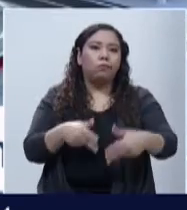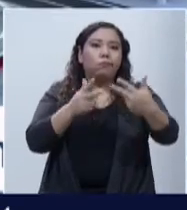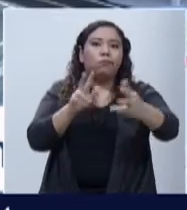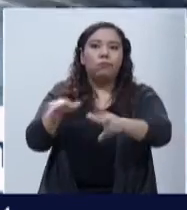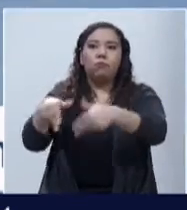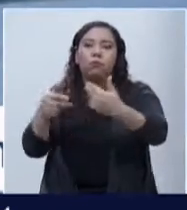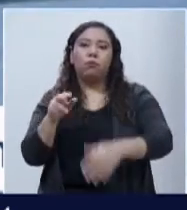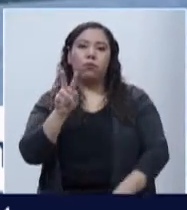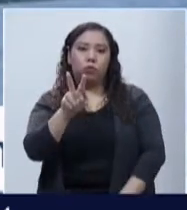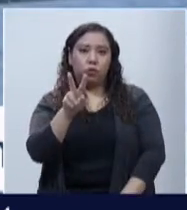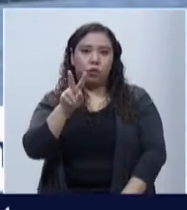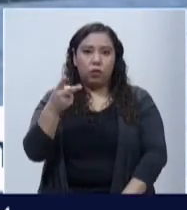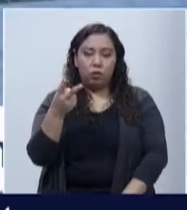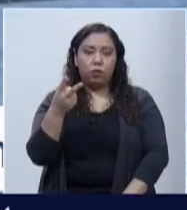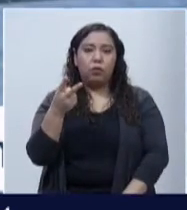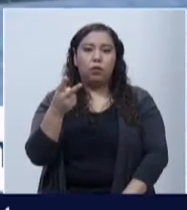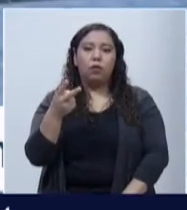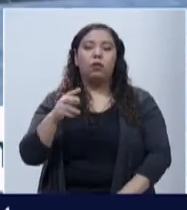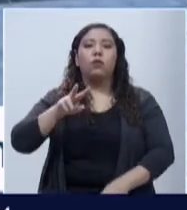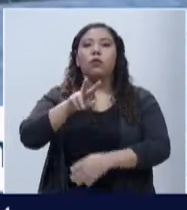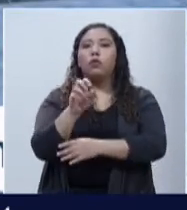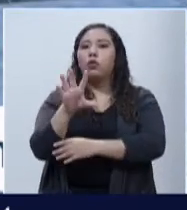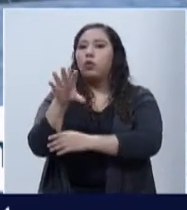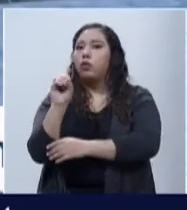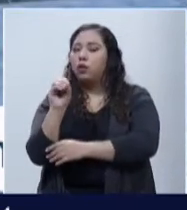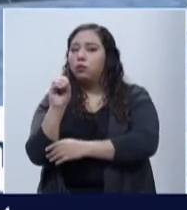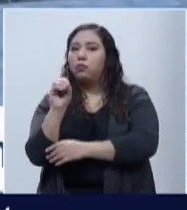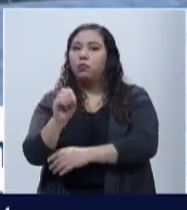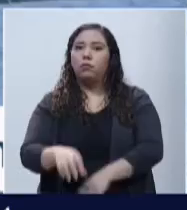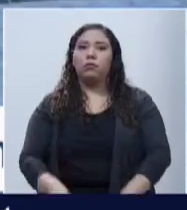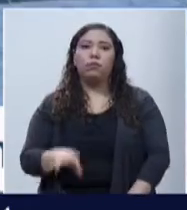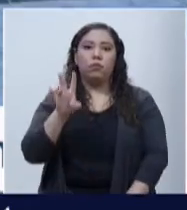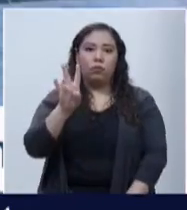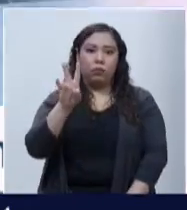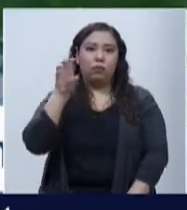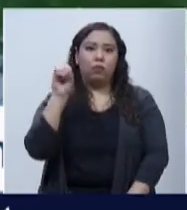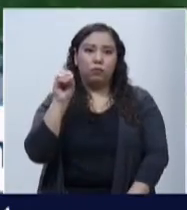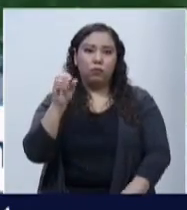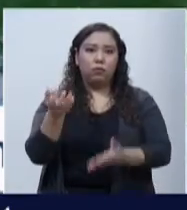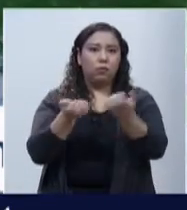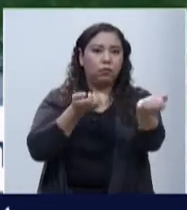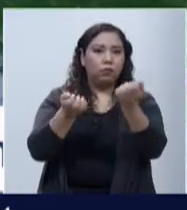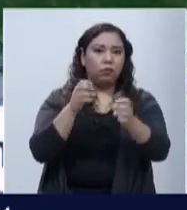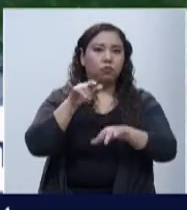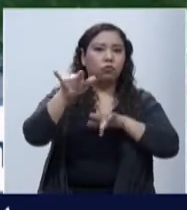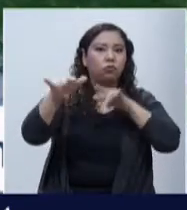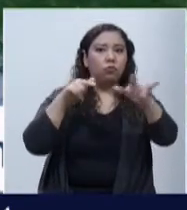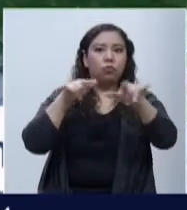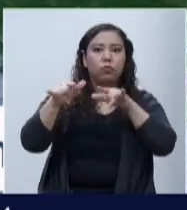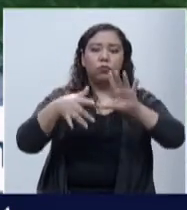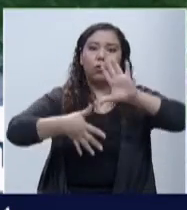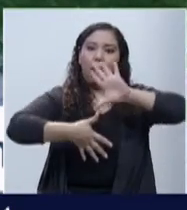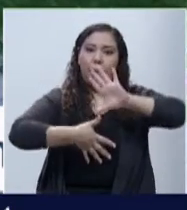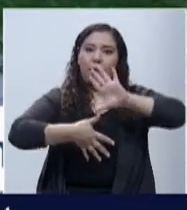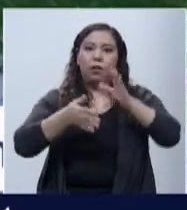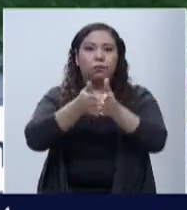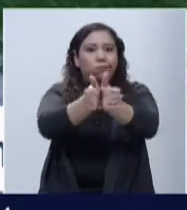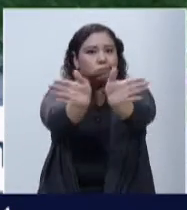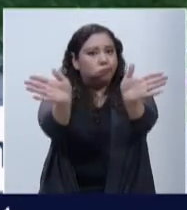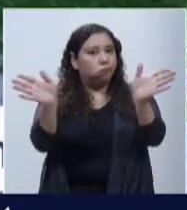segunda con 250 representando a más de 70 líneas aéreas de américa en general